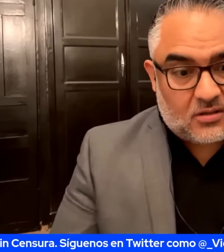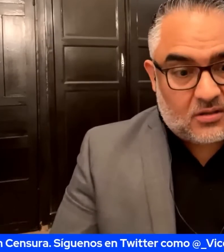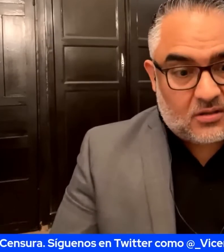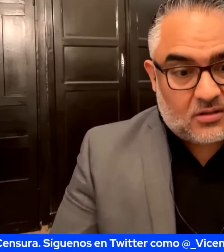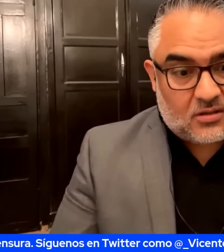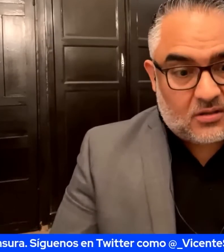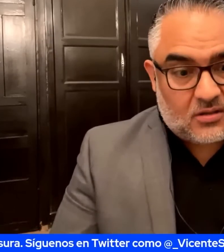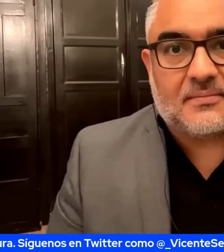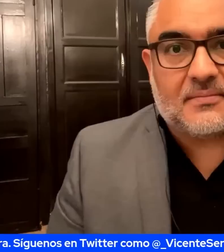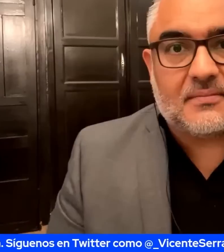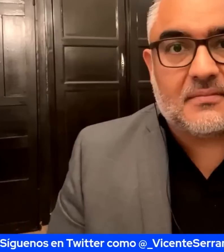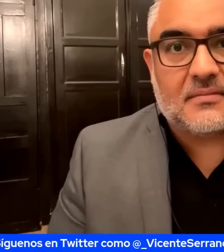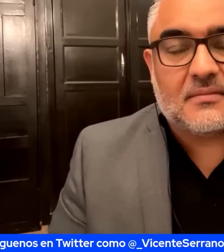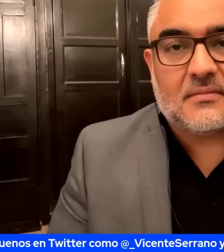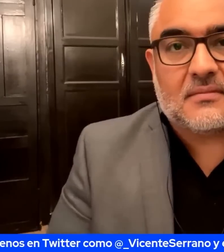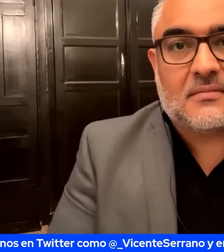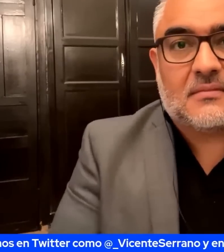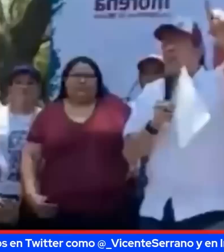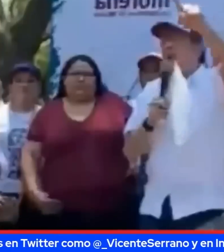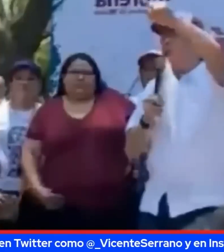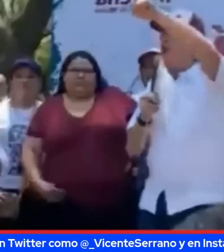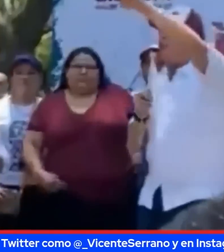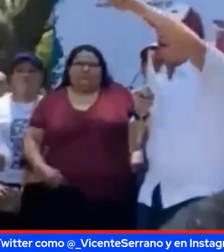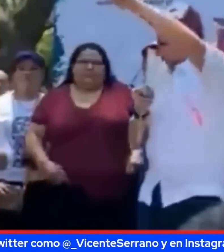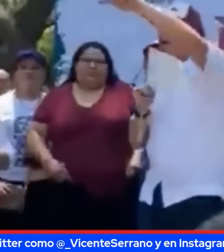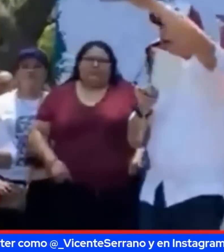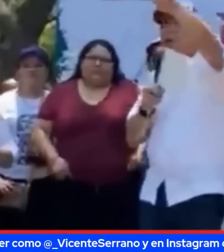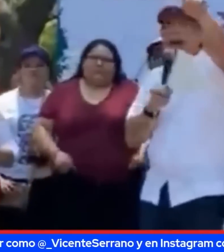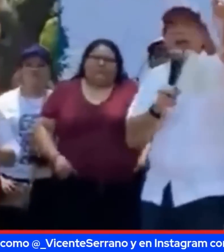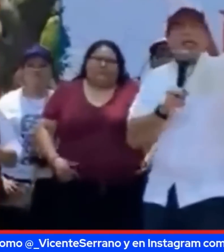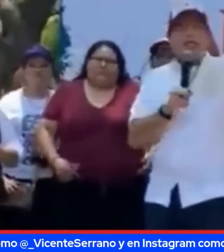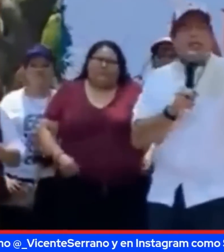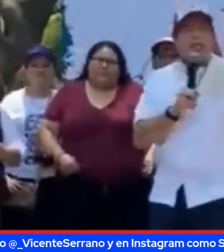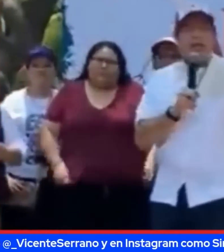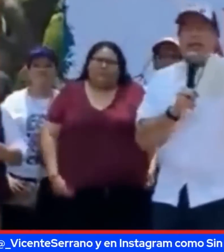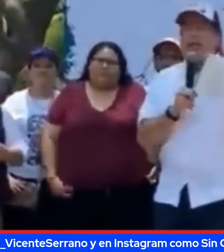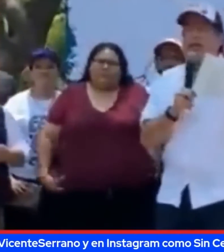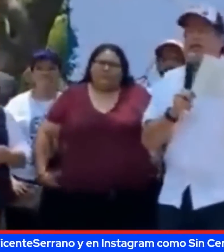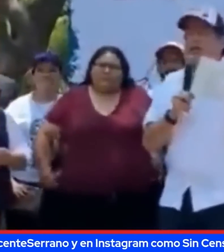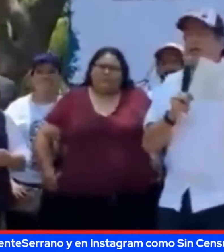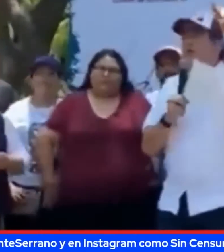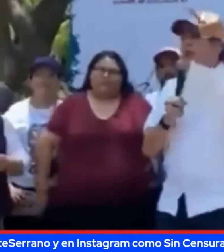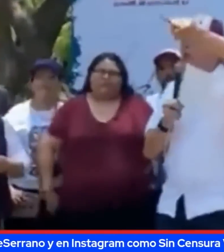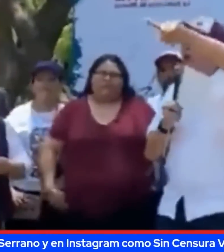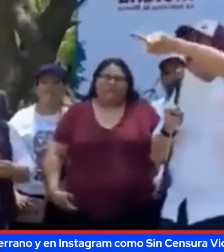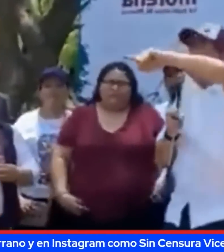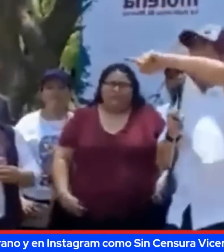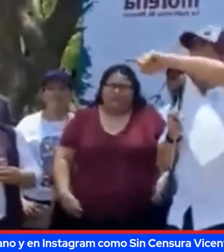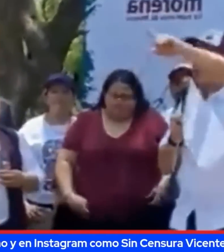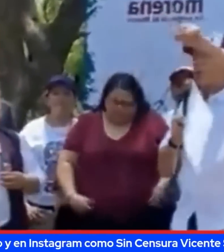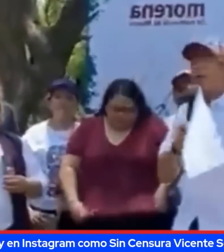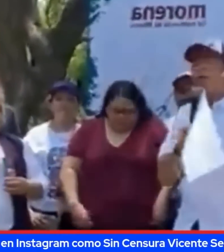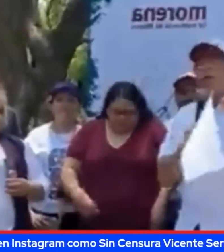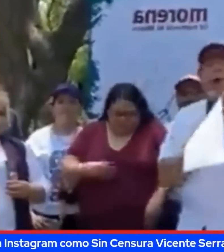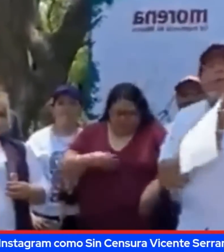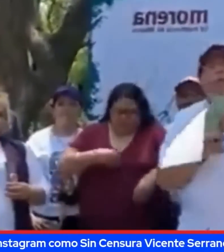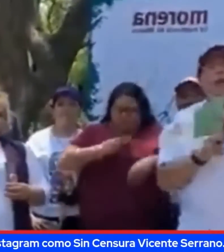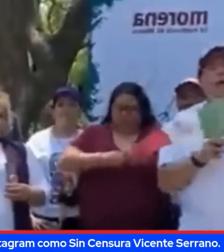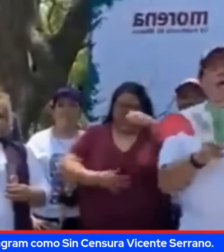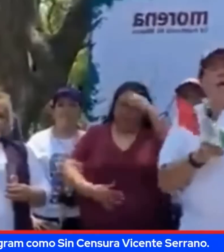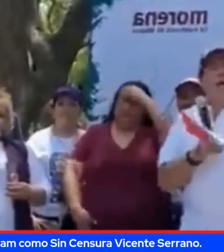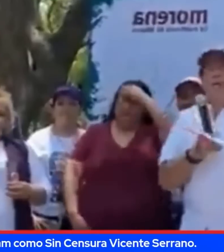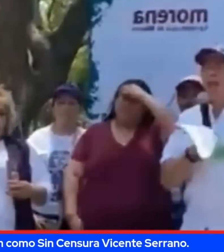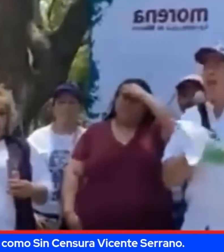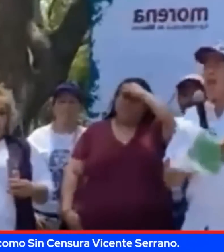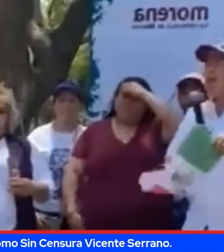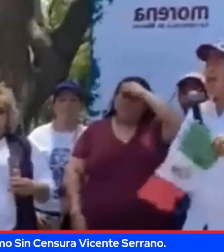los traidores a la patria. El pueblo de México va a decidir si nosotros